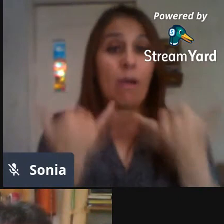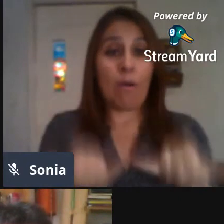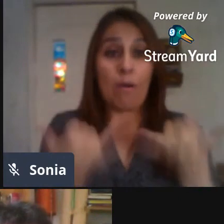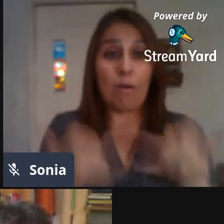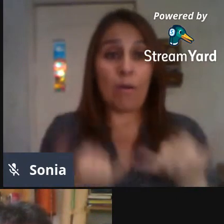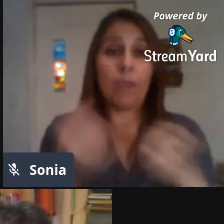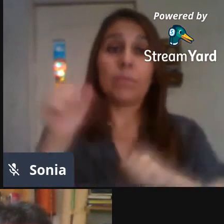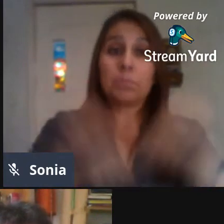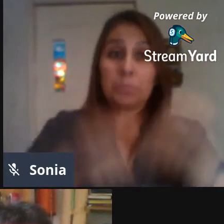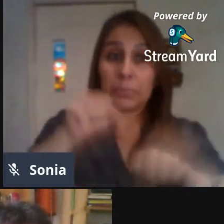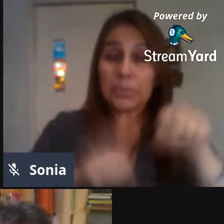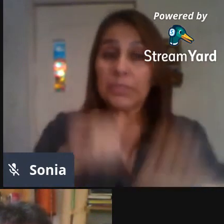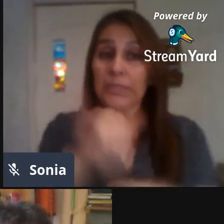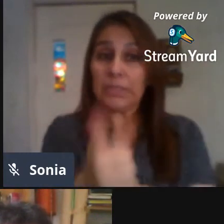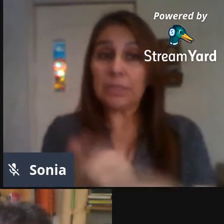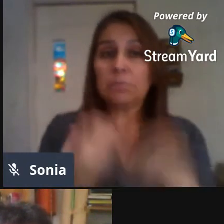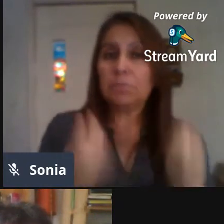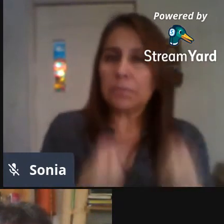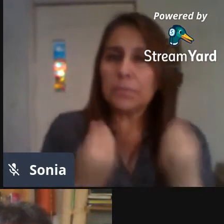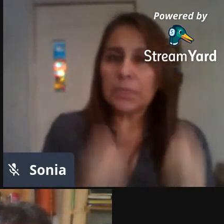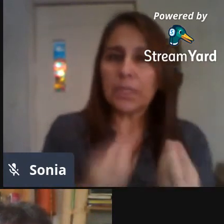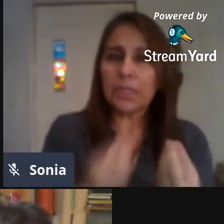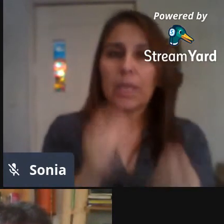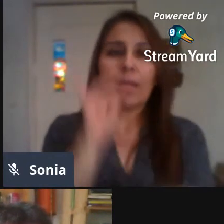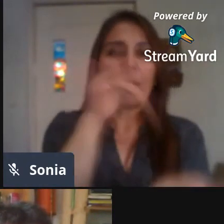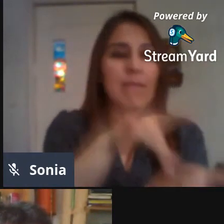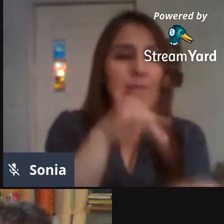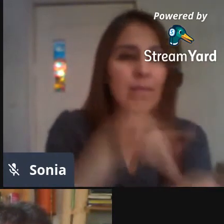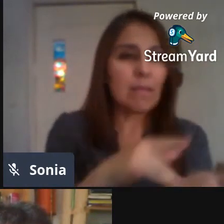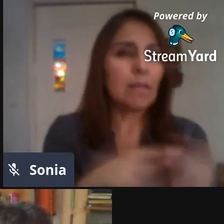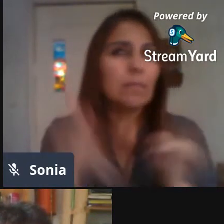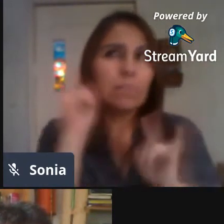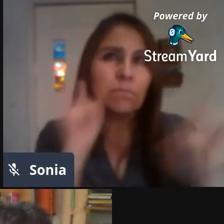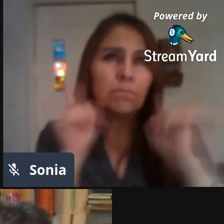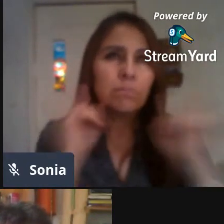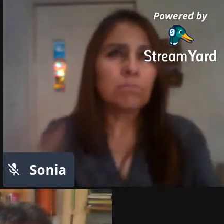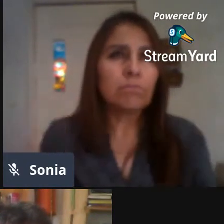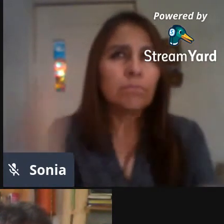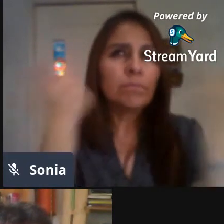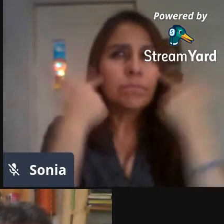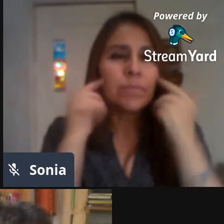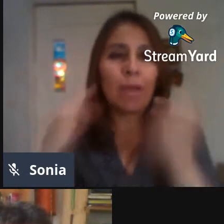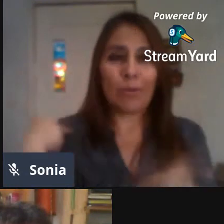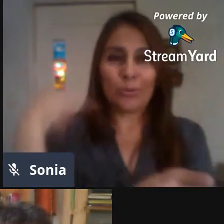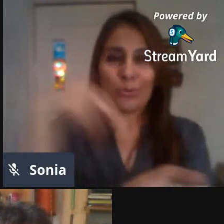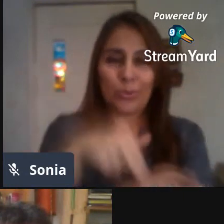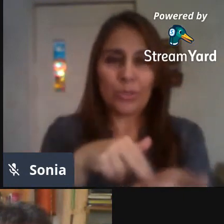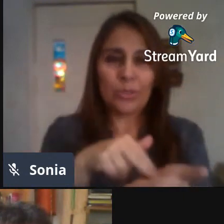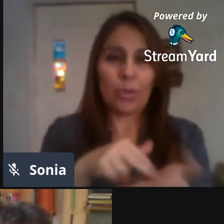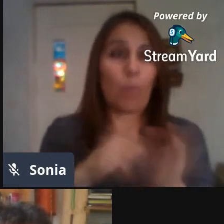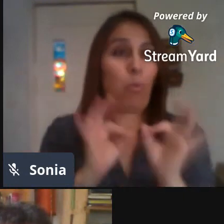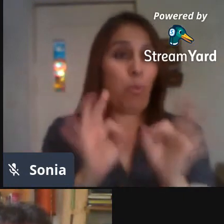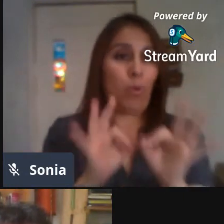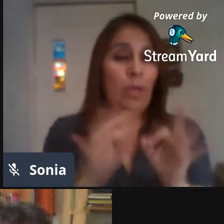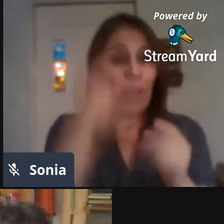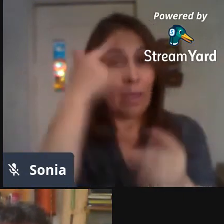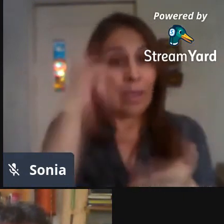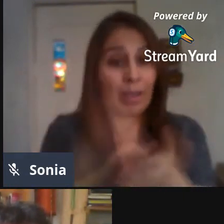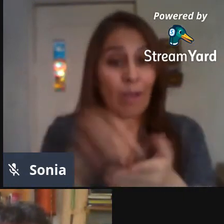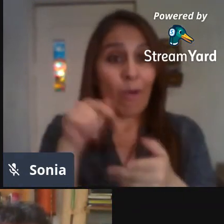de asistir y escuchar a los autores y creo que se ha activado esa práctica del club de lectura